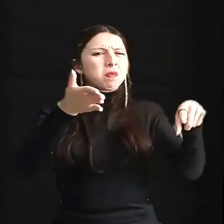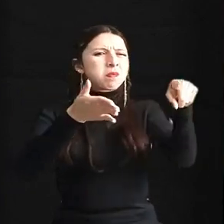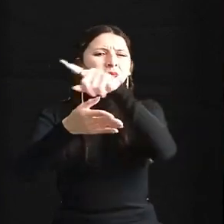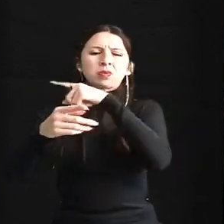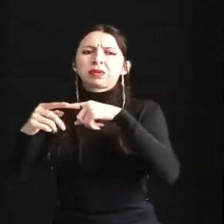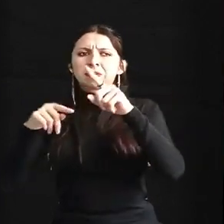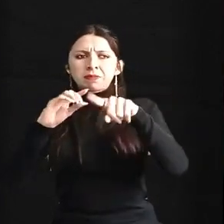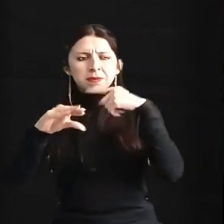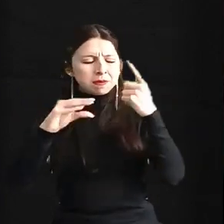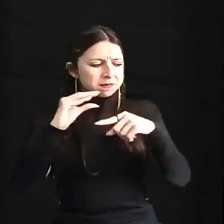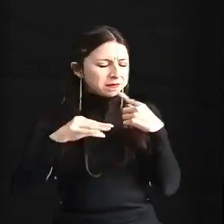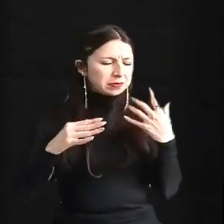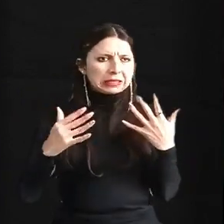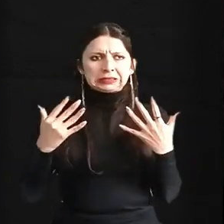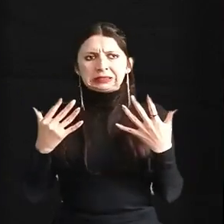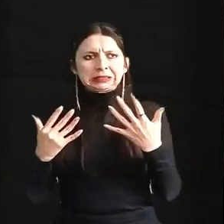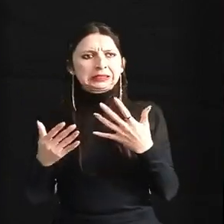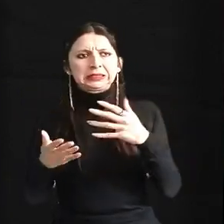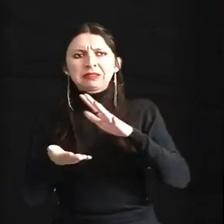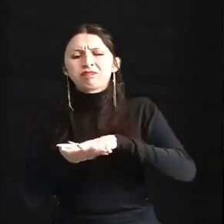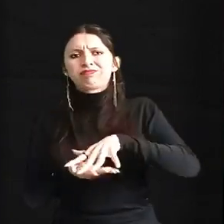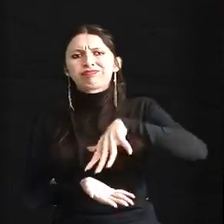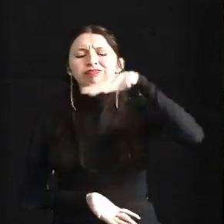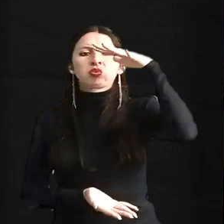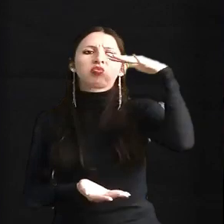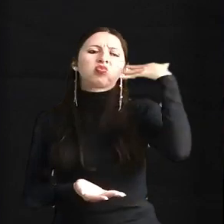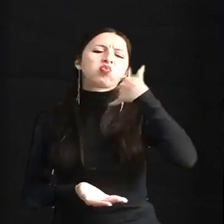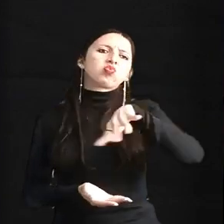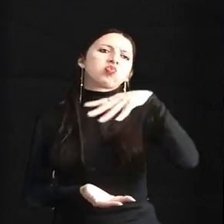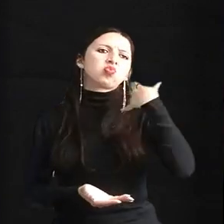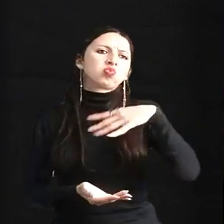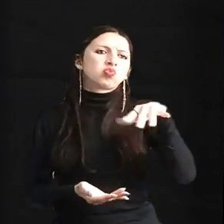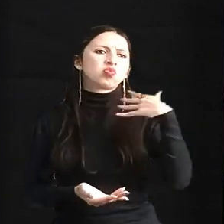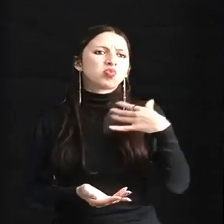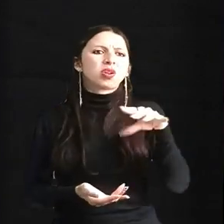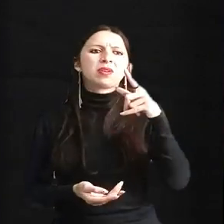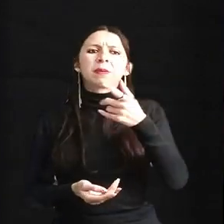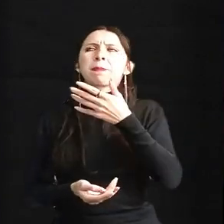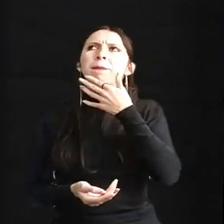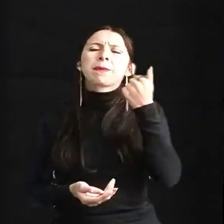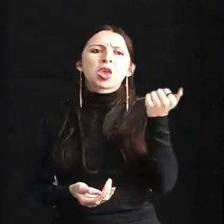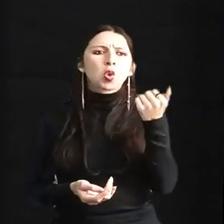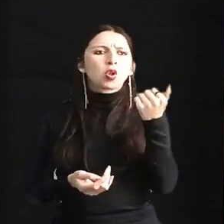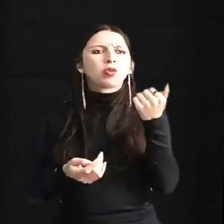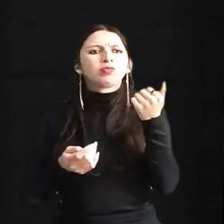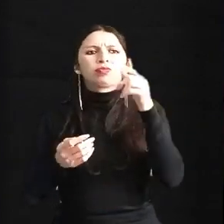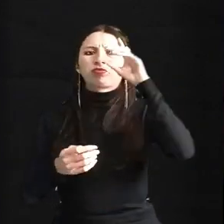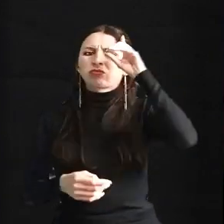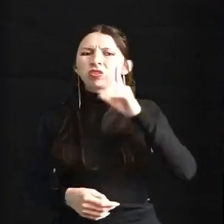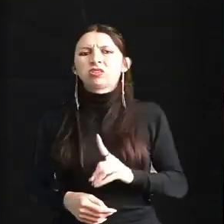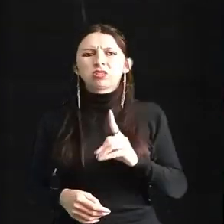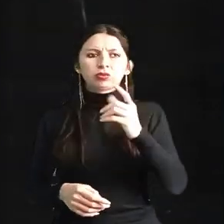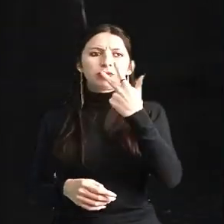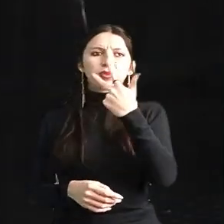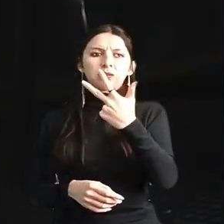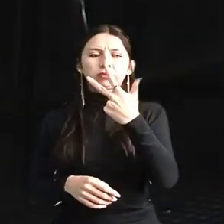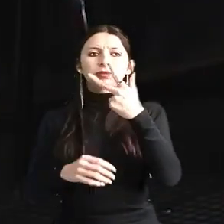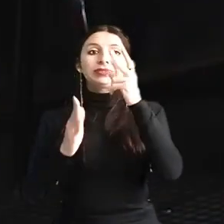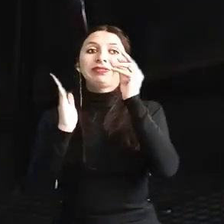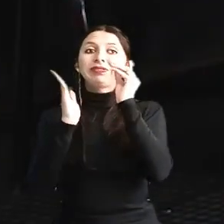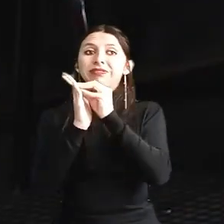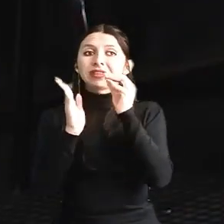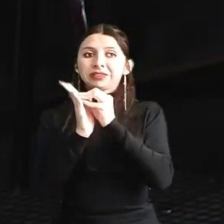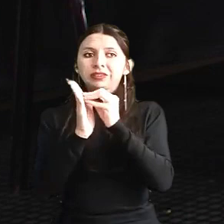de dar a conocer esos resultados de investigación de manera más oportuna y en ese momento se tomó la decisión